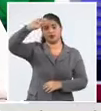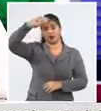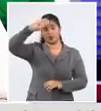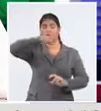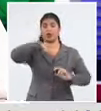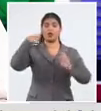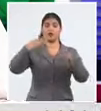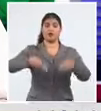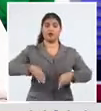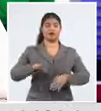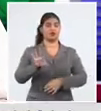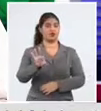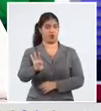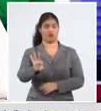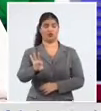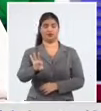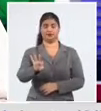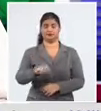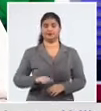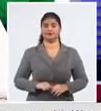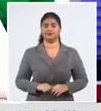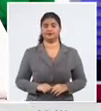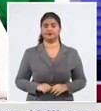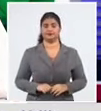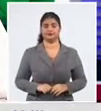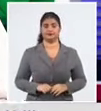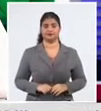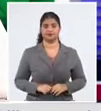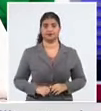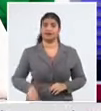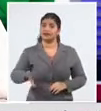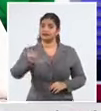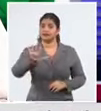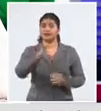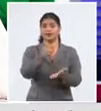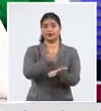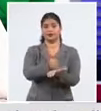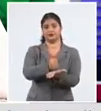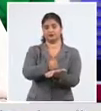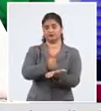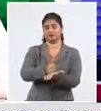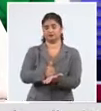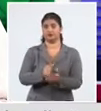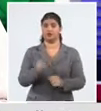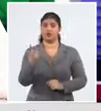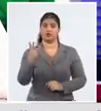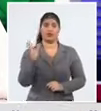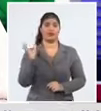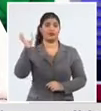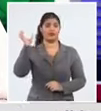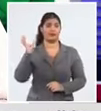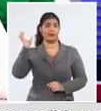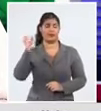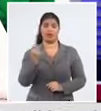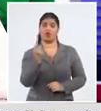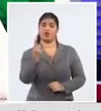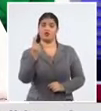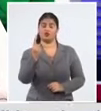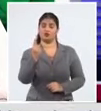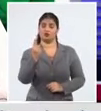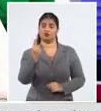personas, 5 personas del municipio de Santiago de Cuba, 2 de Mella y 1 del municipio de